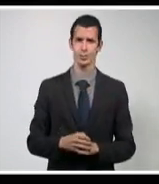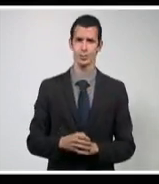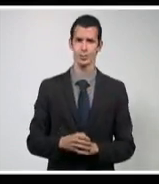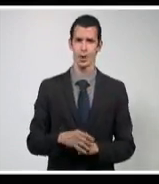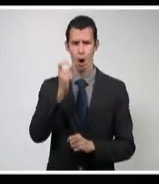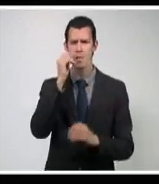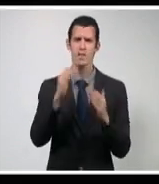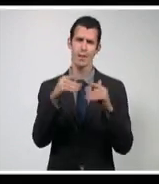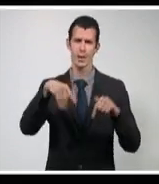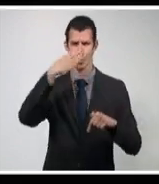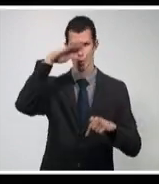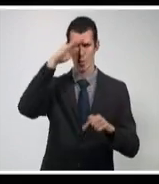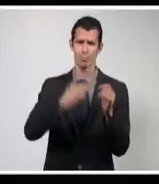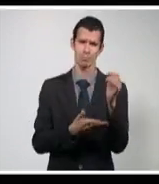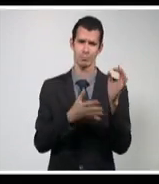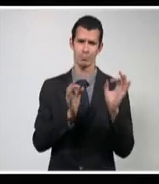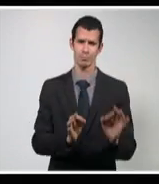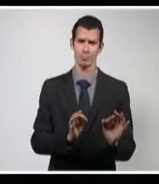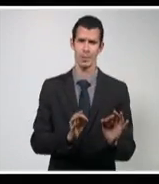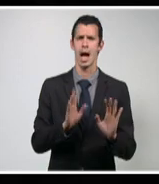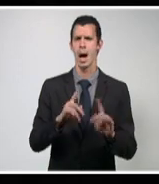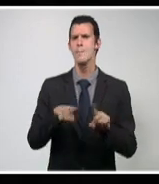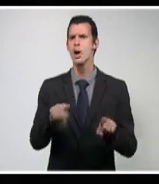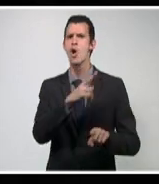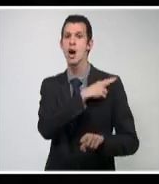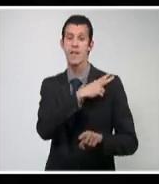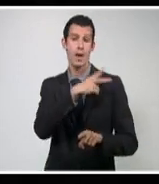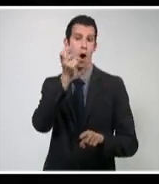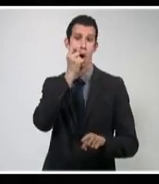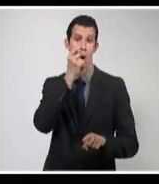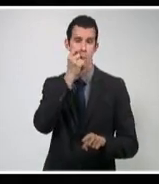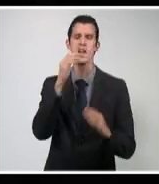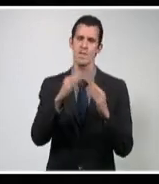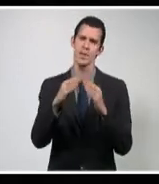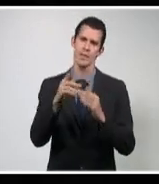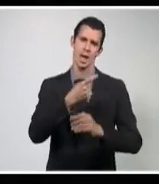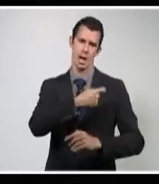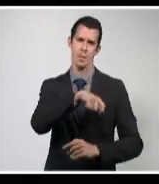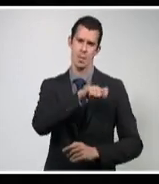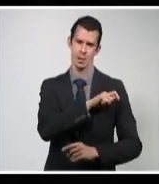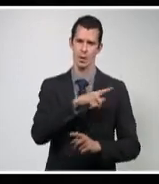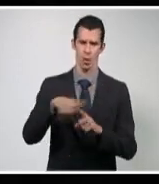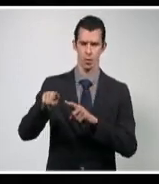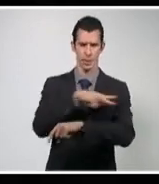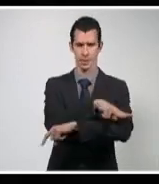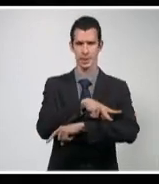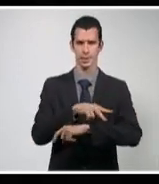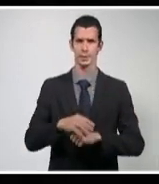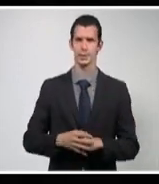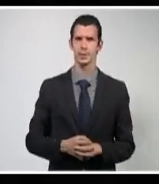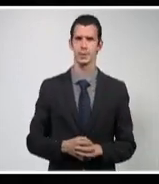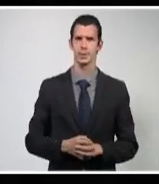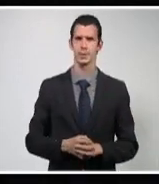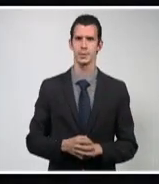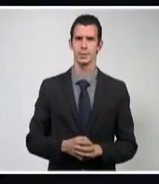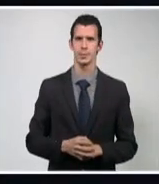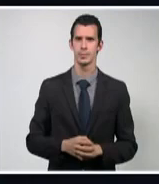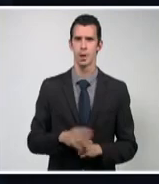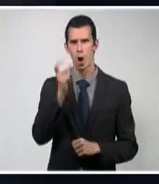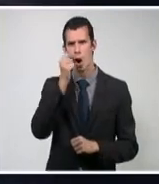jefe. Vamos a ver quién es el jefe de Mauricio. Pablo Díaz Espí. Aquí está su perfil en Twitter y lo dice muy